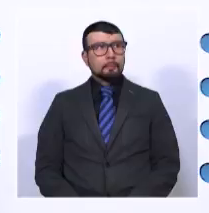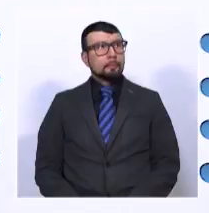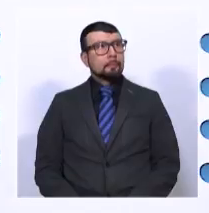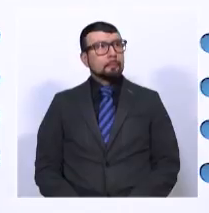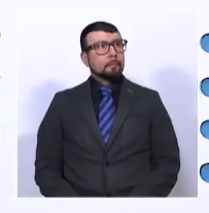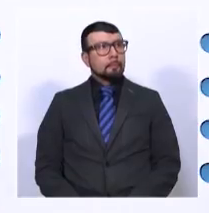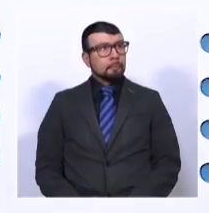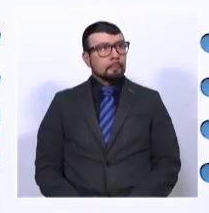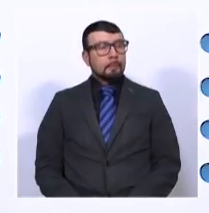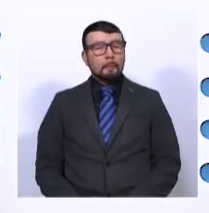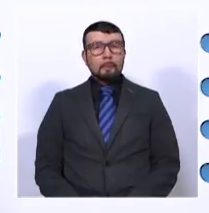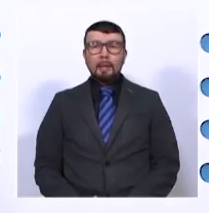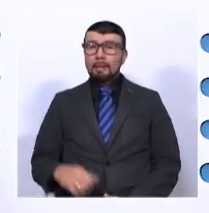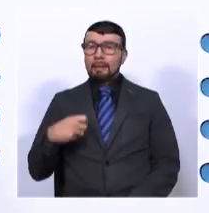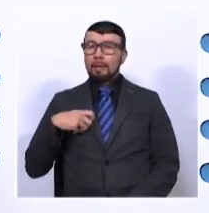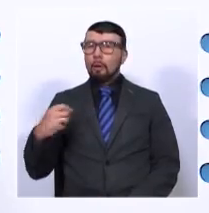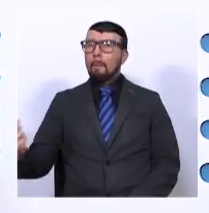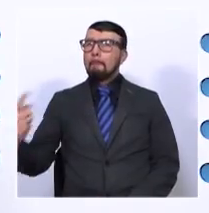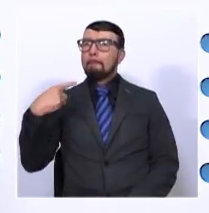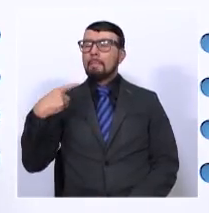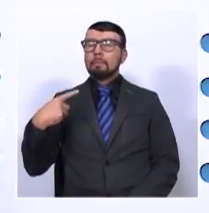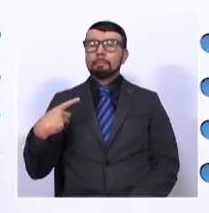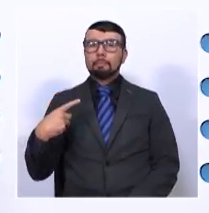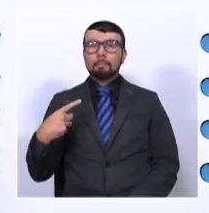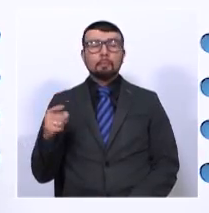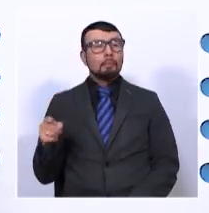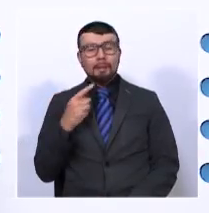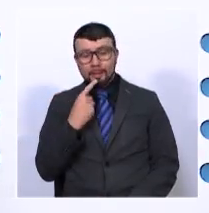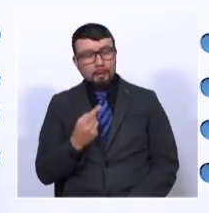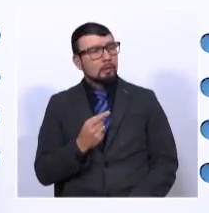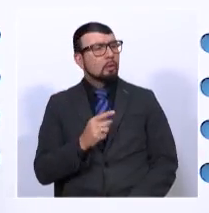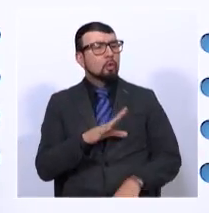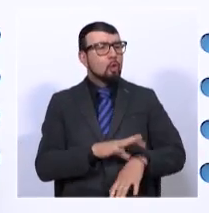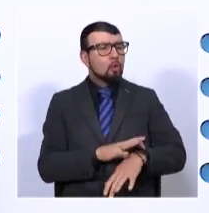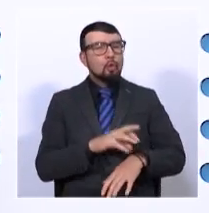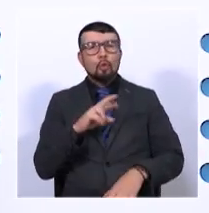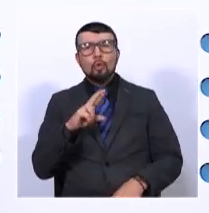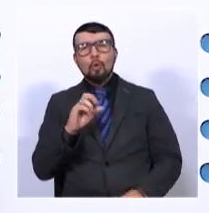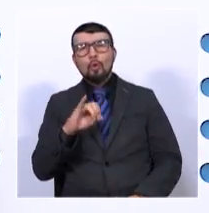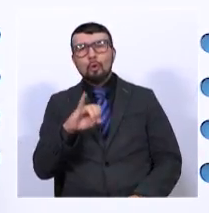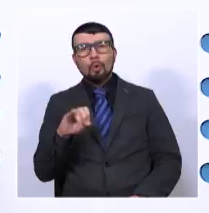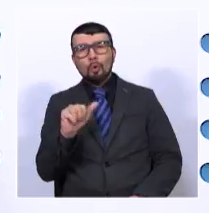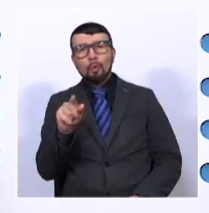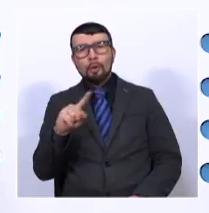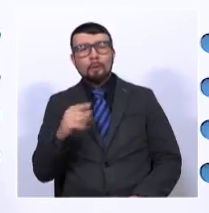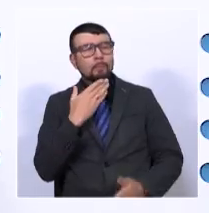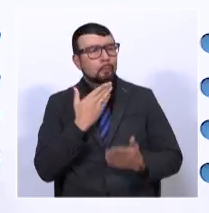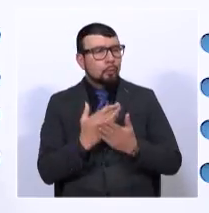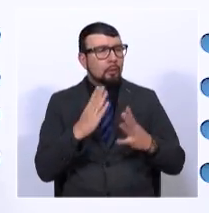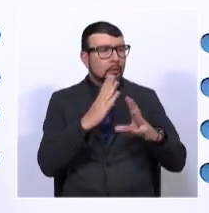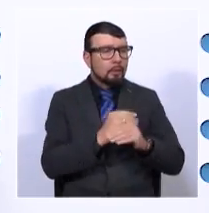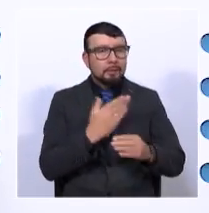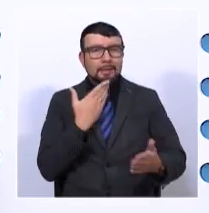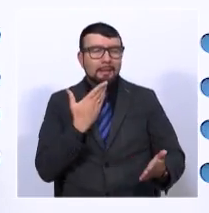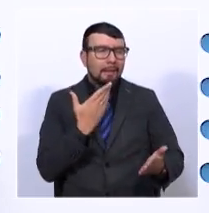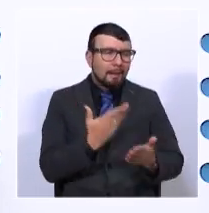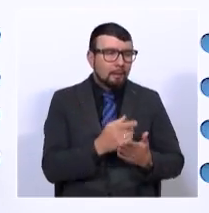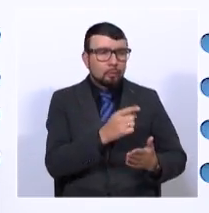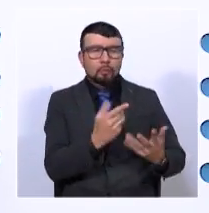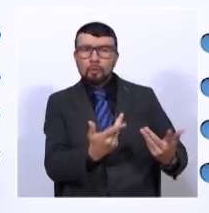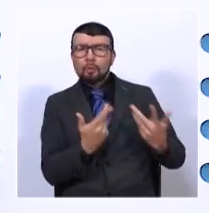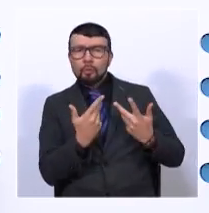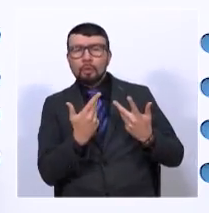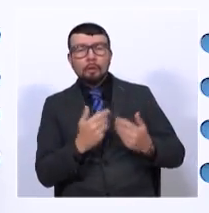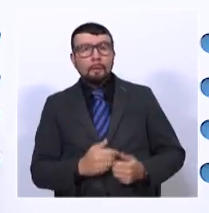Bueno, tengo otra pregunta y dice, doctor Rojas, buenas noches, gracias por sus valiosas enseñanzas. Y